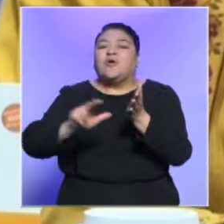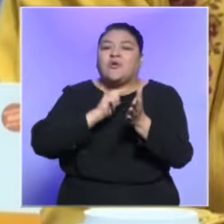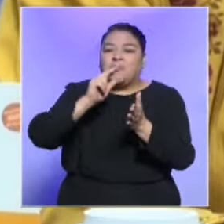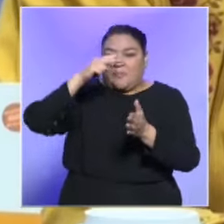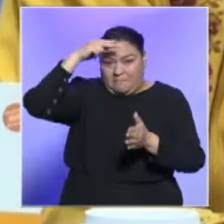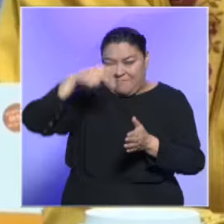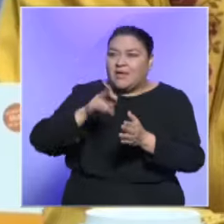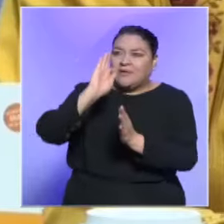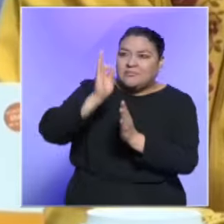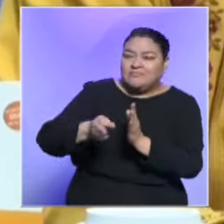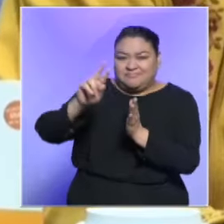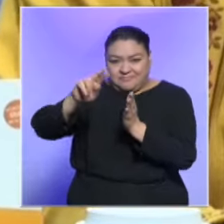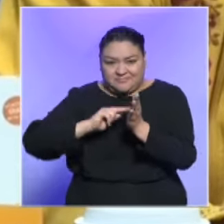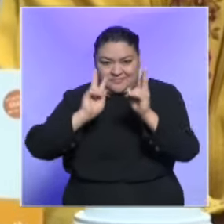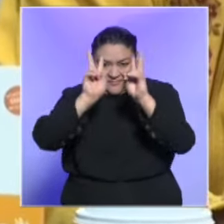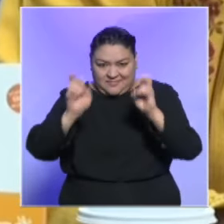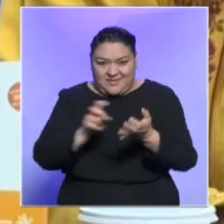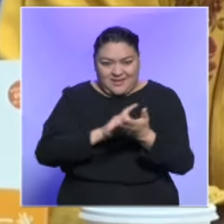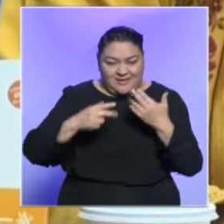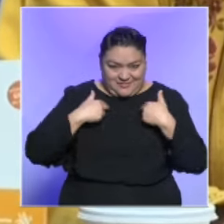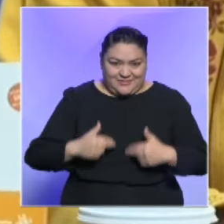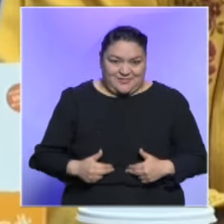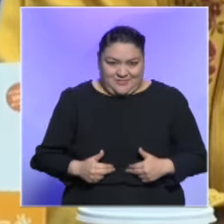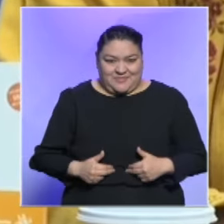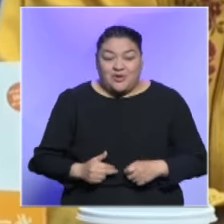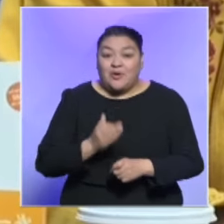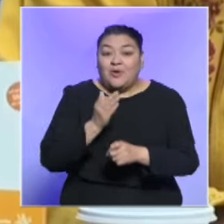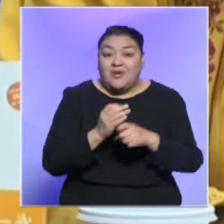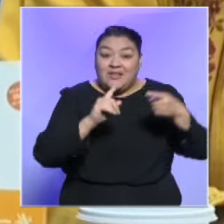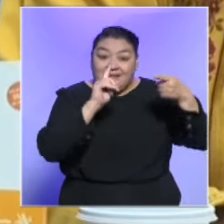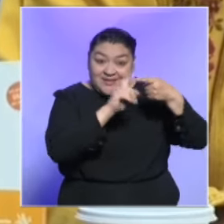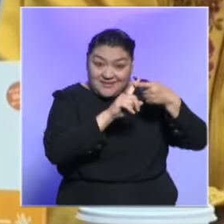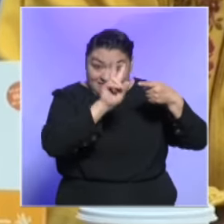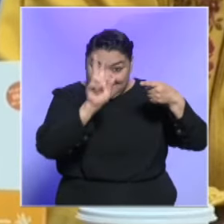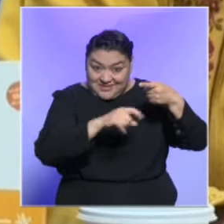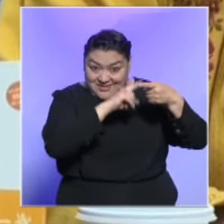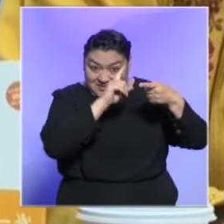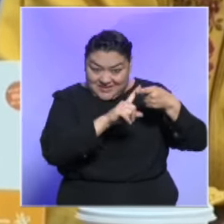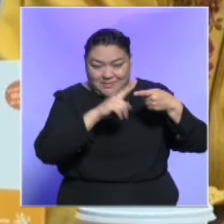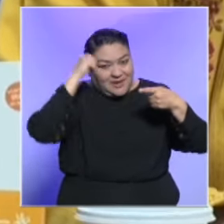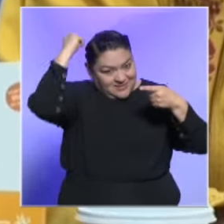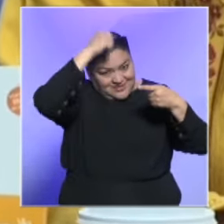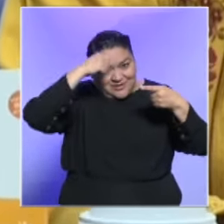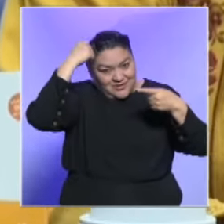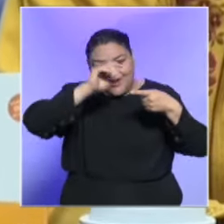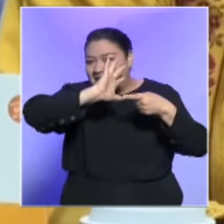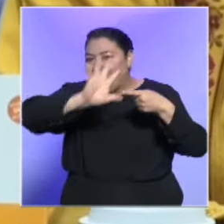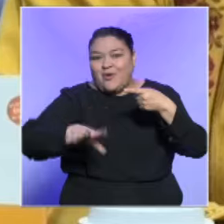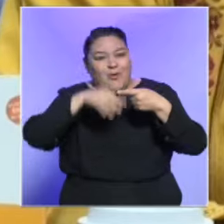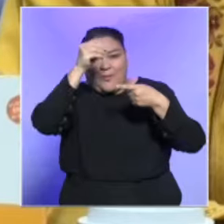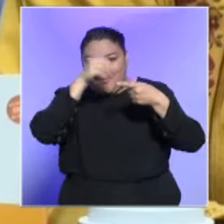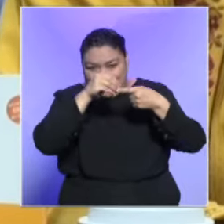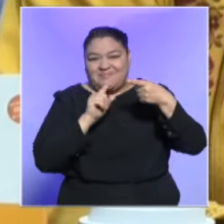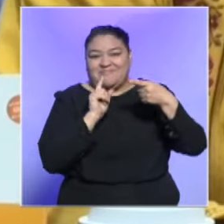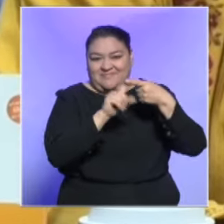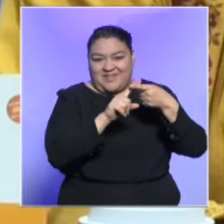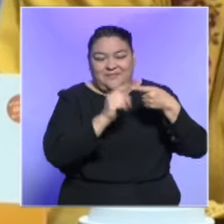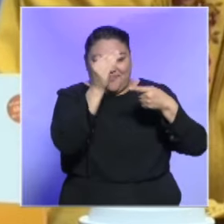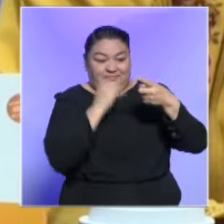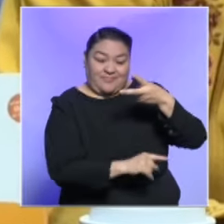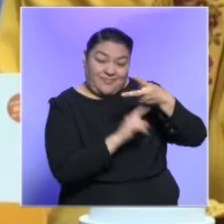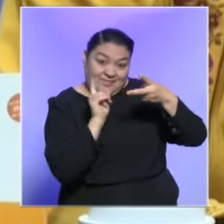es parte en materia de derechos humanos. En este capítulo, para mí, reside la base teórica de todo el libro. En el